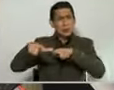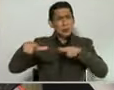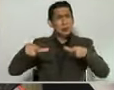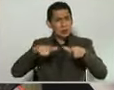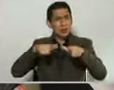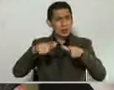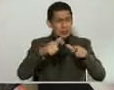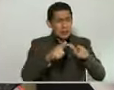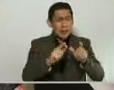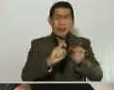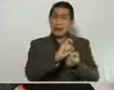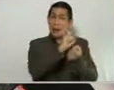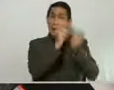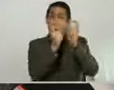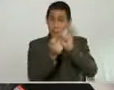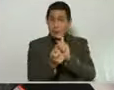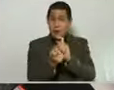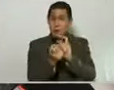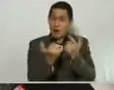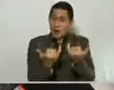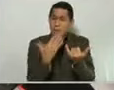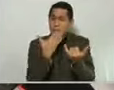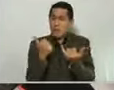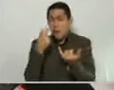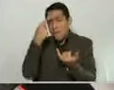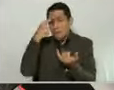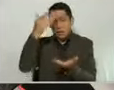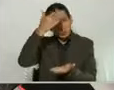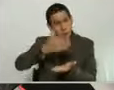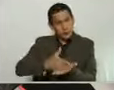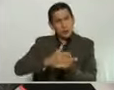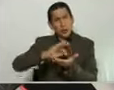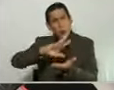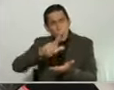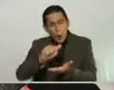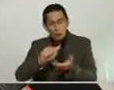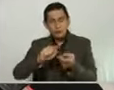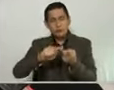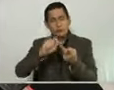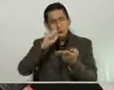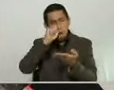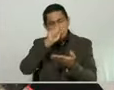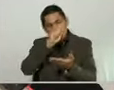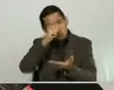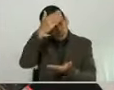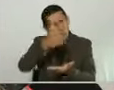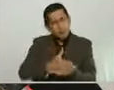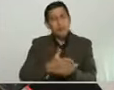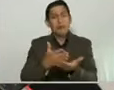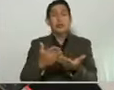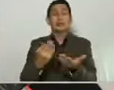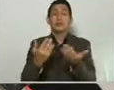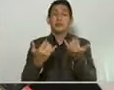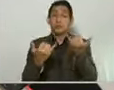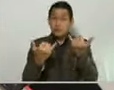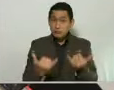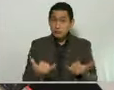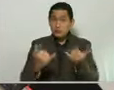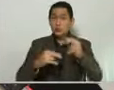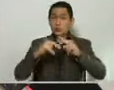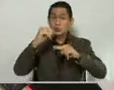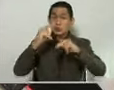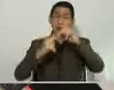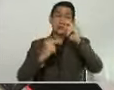y el consumo de drogas. De ahí en calles, avenidas, estamos en este momento construyendo 3 pasos grandes a desnivel